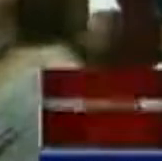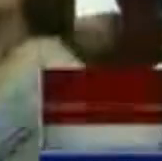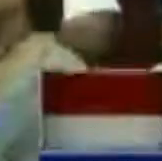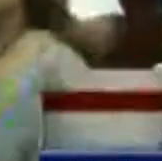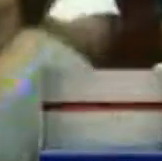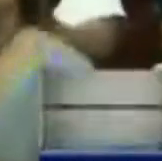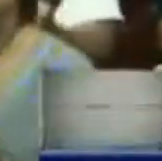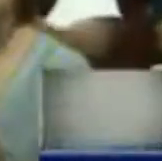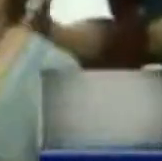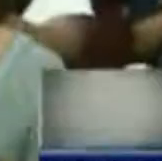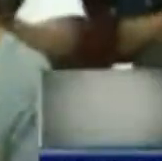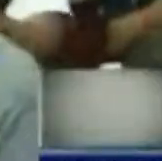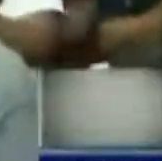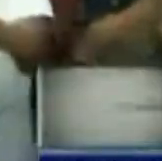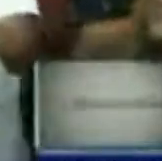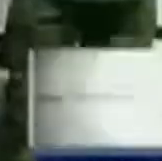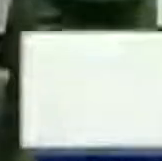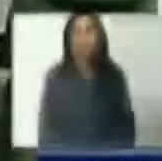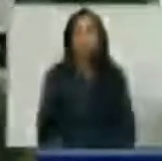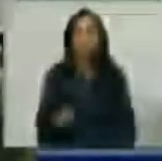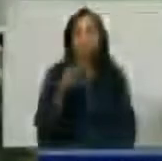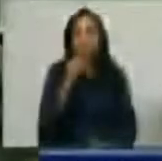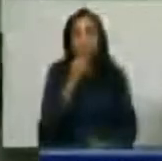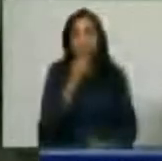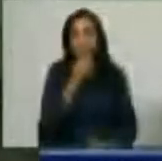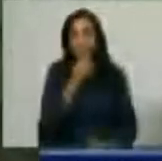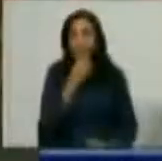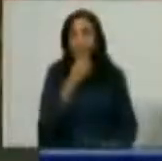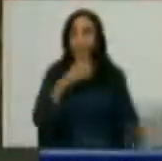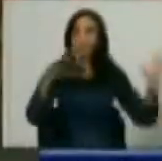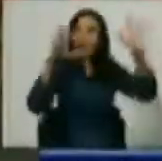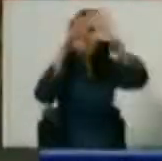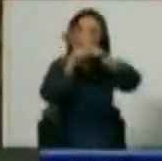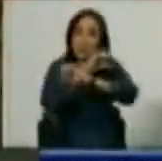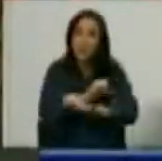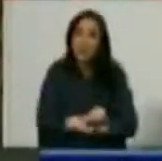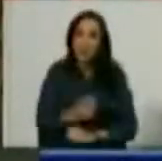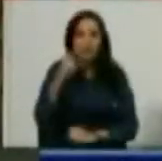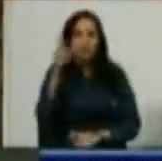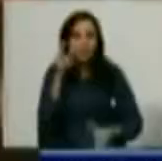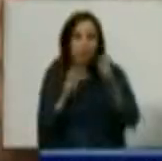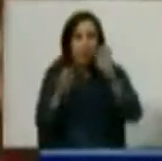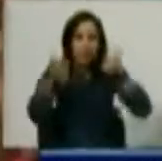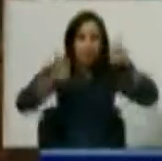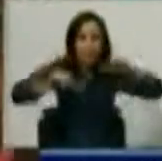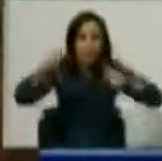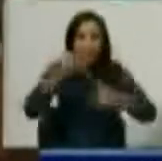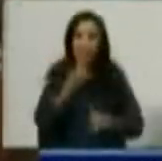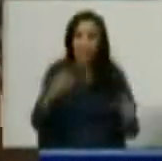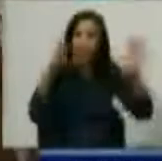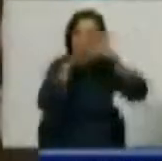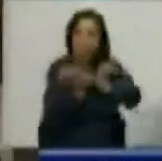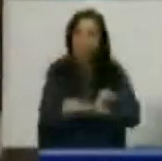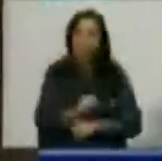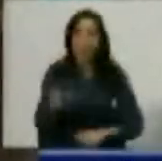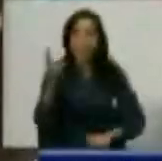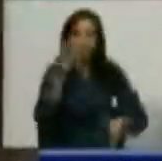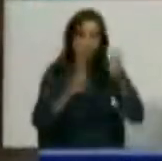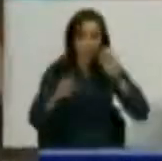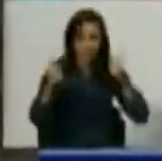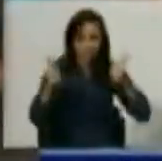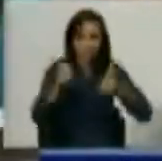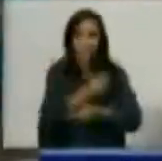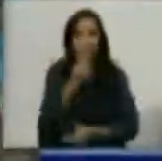Buenas noches buenas noches allá por allá se oye se oye buenas